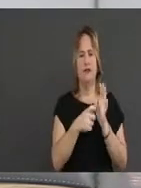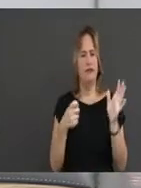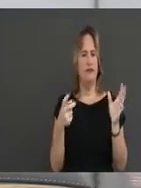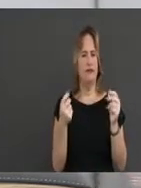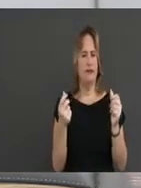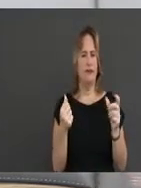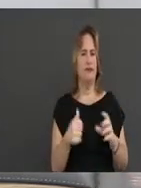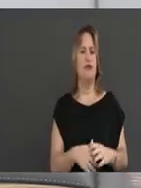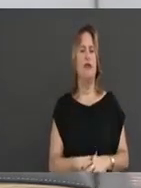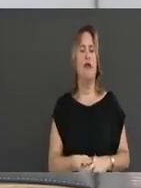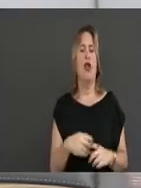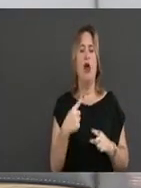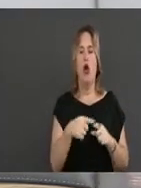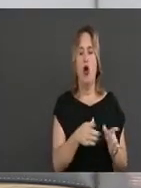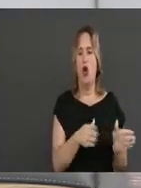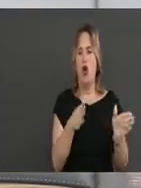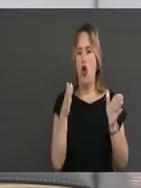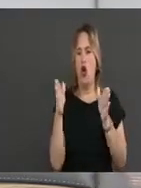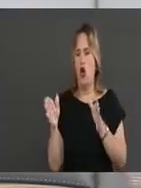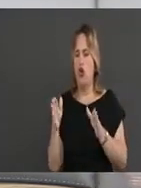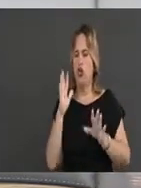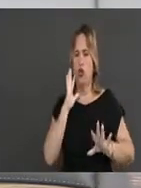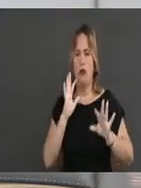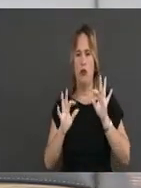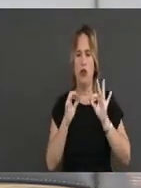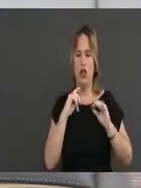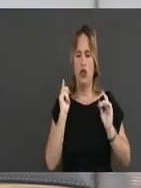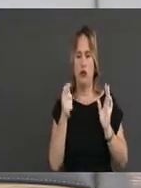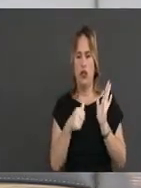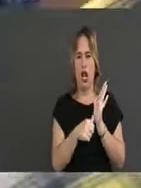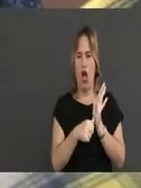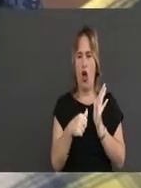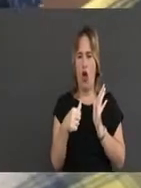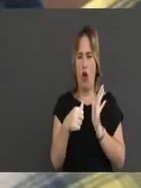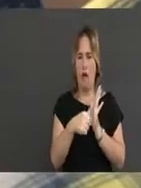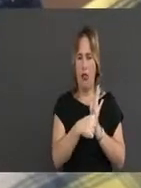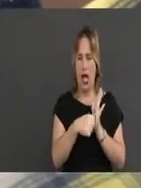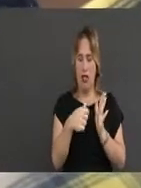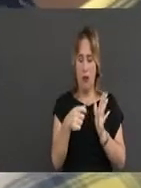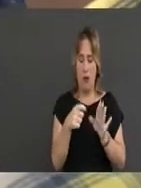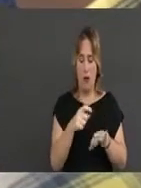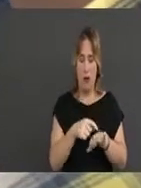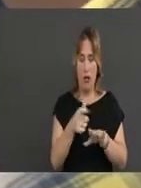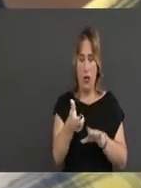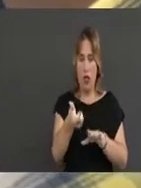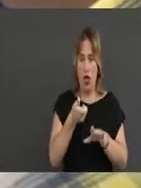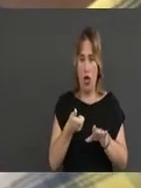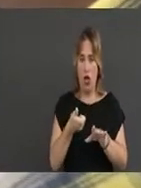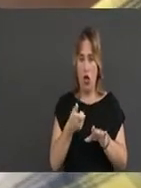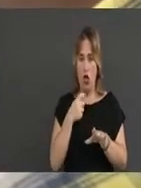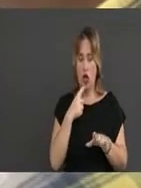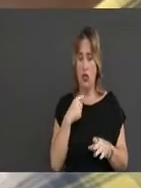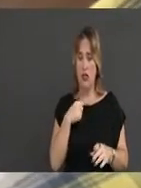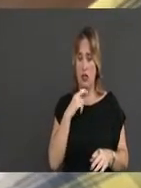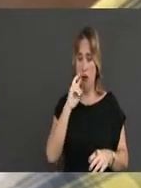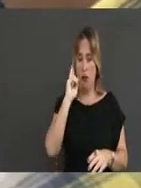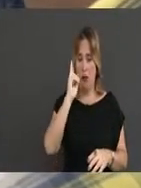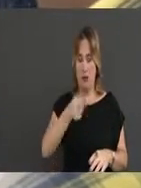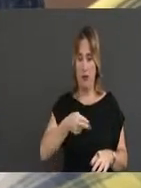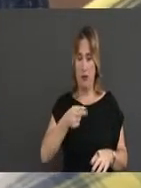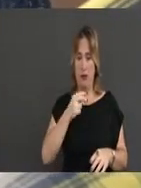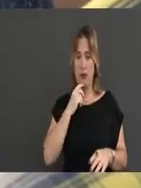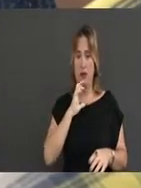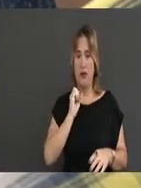efectivo. Otra de las medidas, bueno, la protección a nuestros jubilados en el momento del cobro. Se ha designado por parte de la oficina de